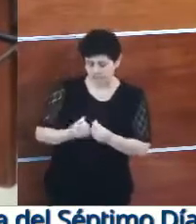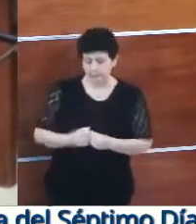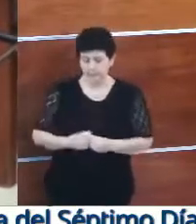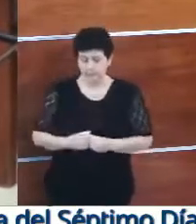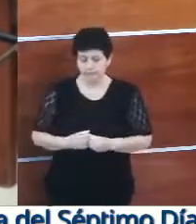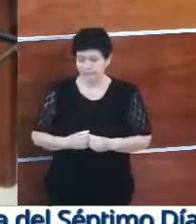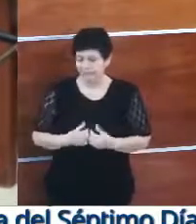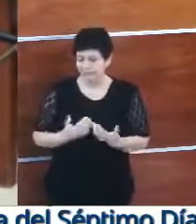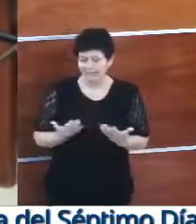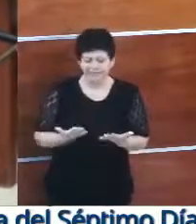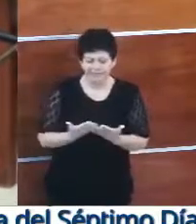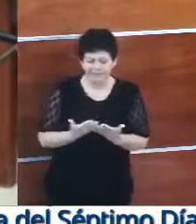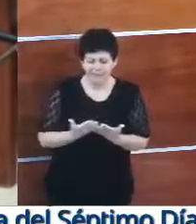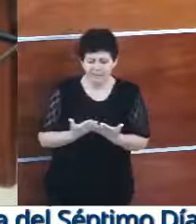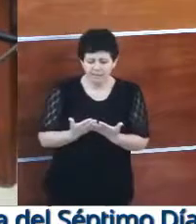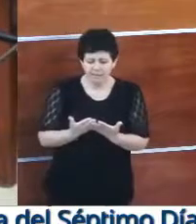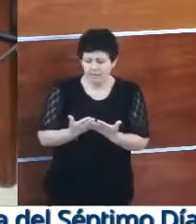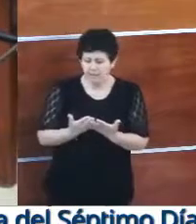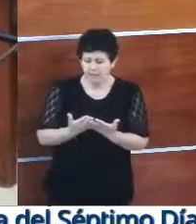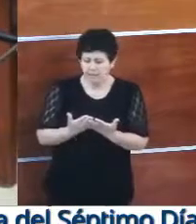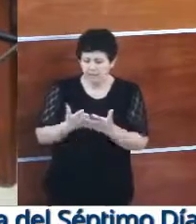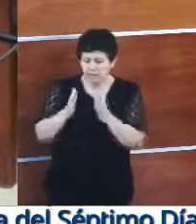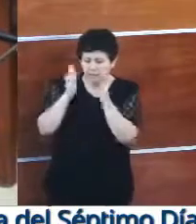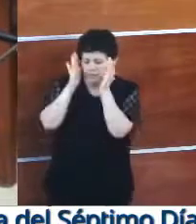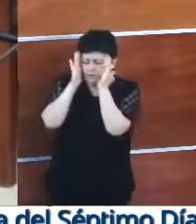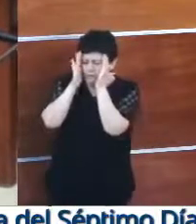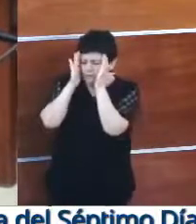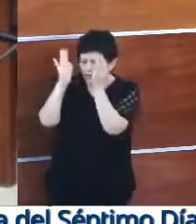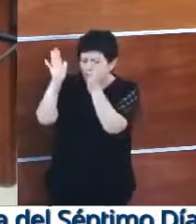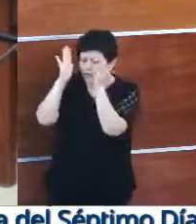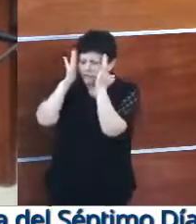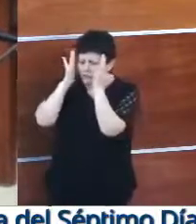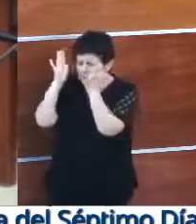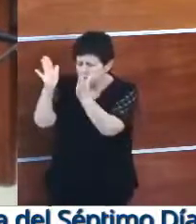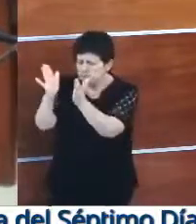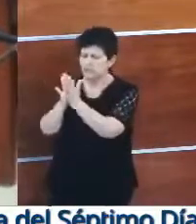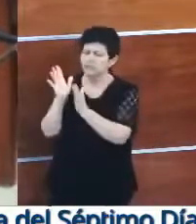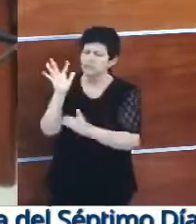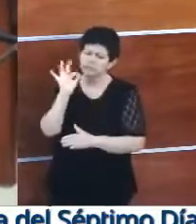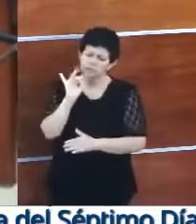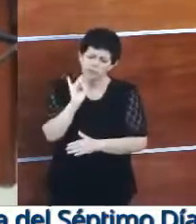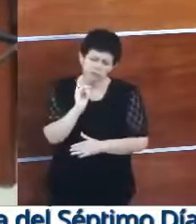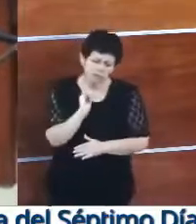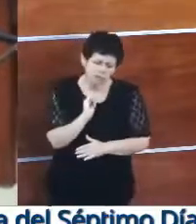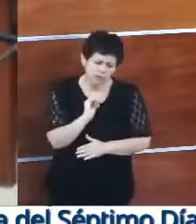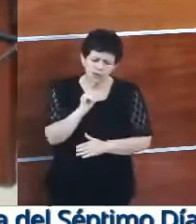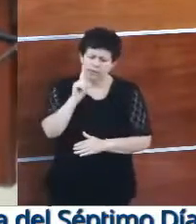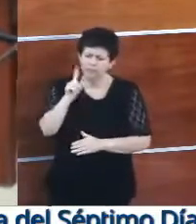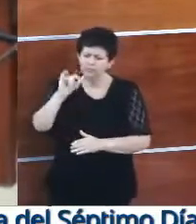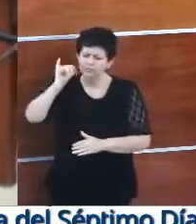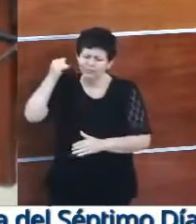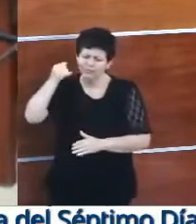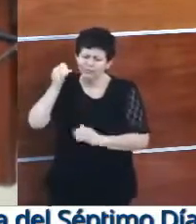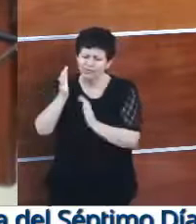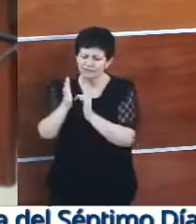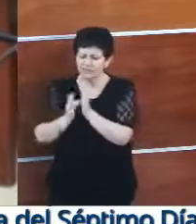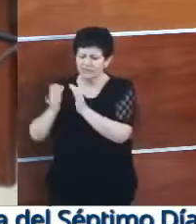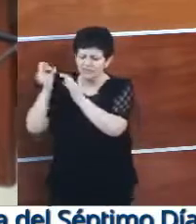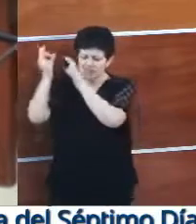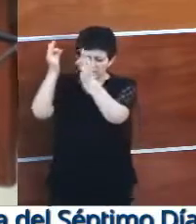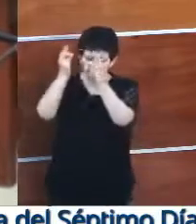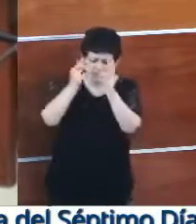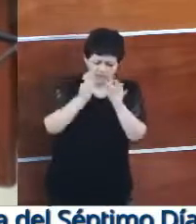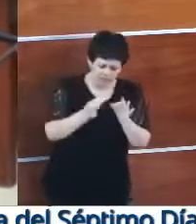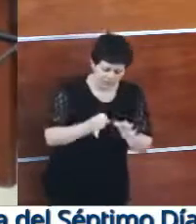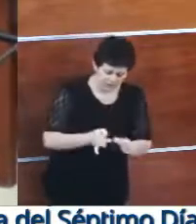a no perder la conciencia cada momento, cada día, de tu inminencia, de la pronta aparición